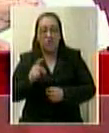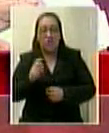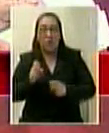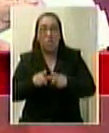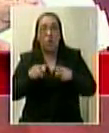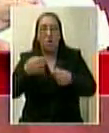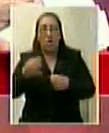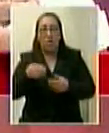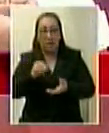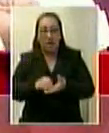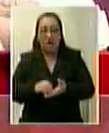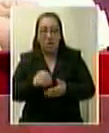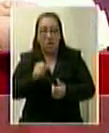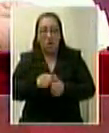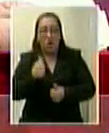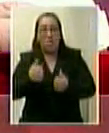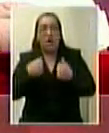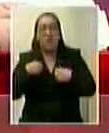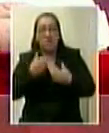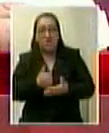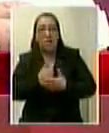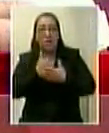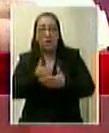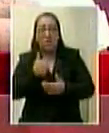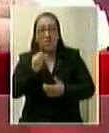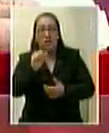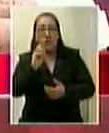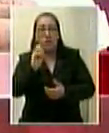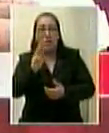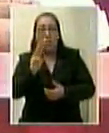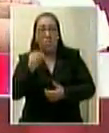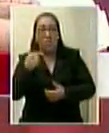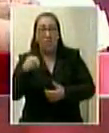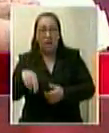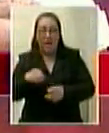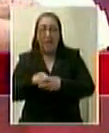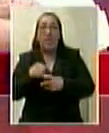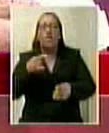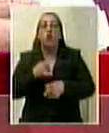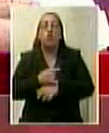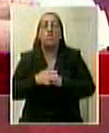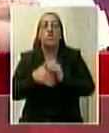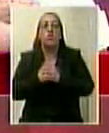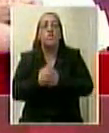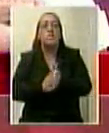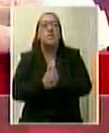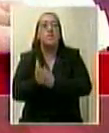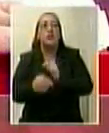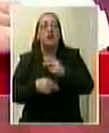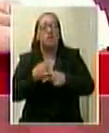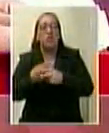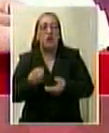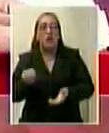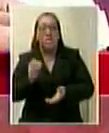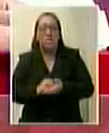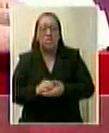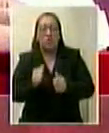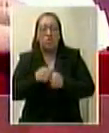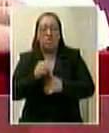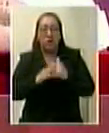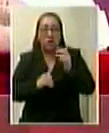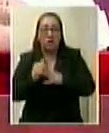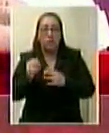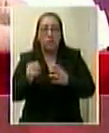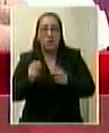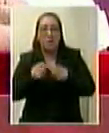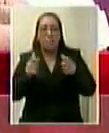área original, con lo cual se benefició a Shogun en contra de los intereses nacionales que implicaban la construcción